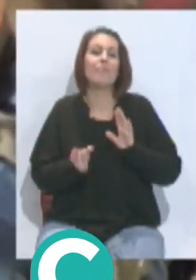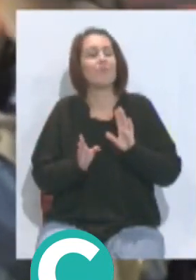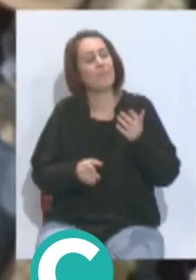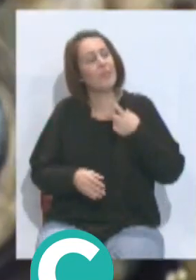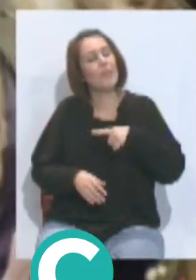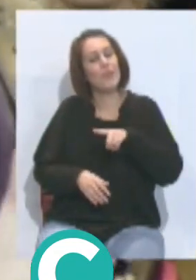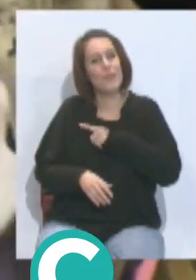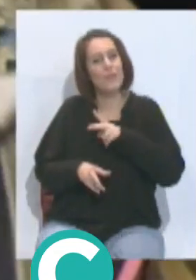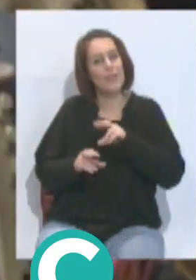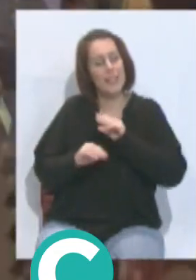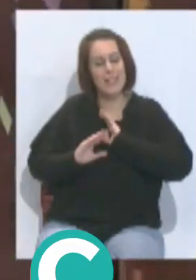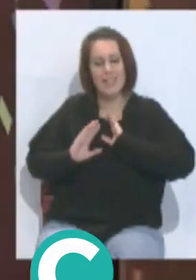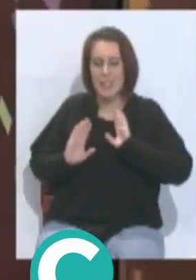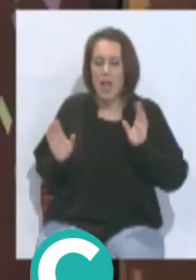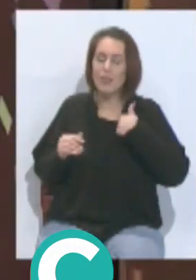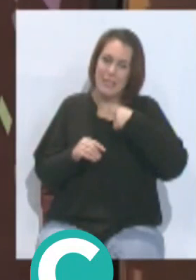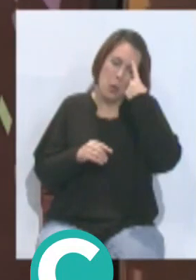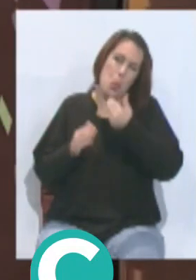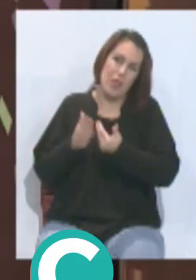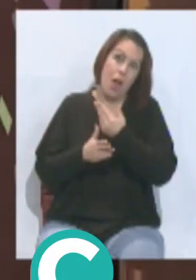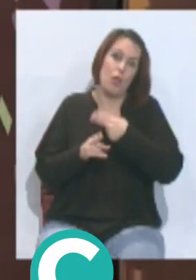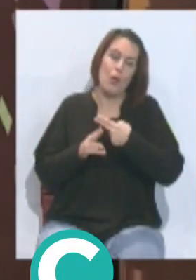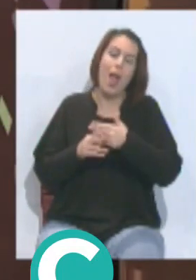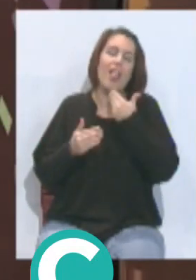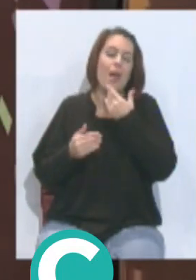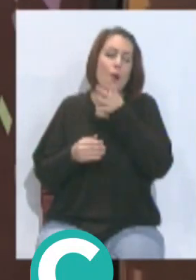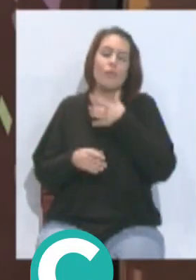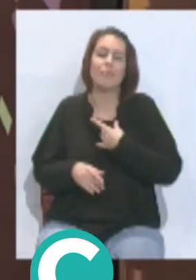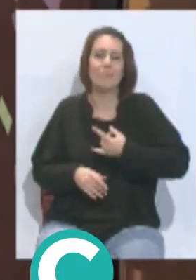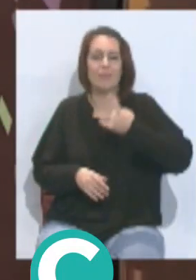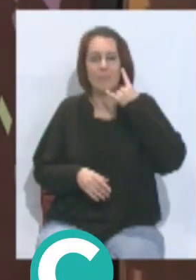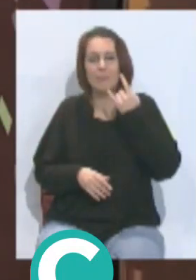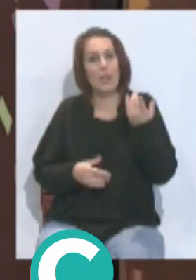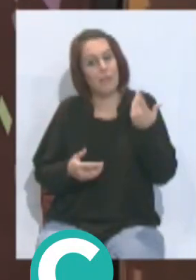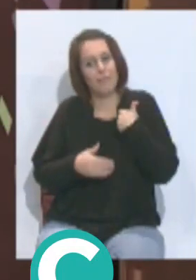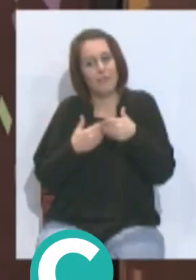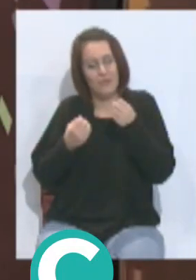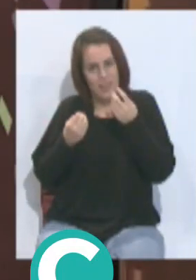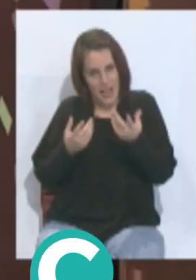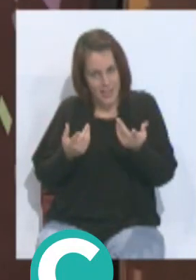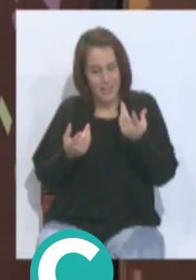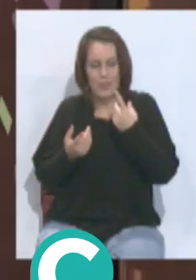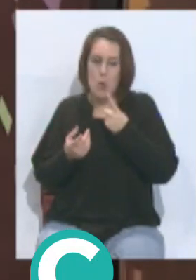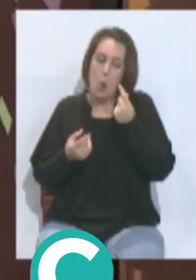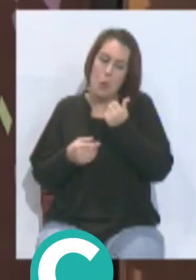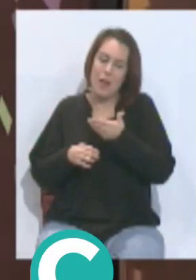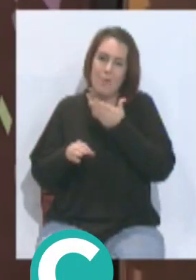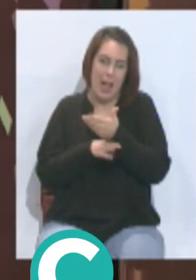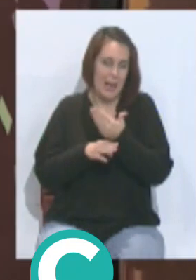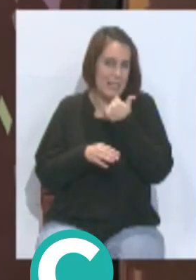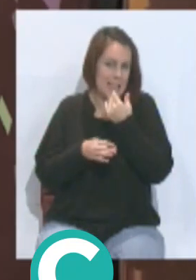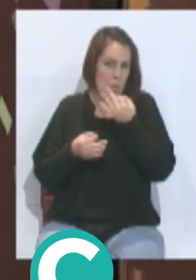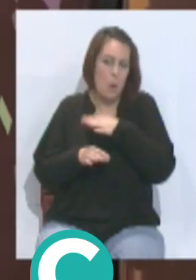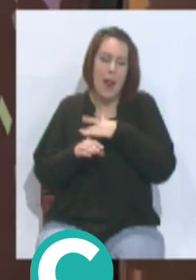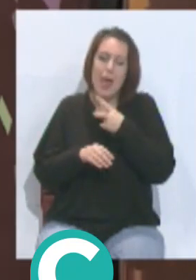Miguel, que sé que tienes un día intenso. Muchísimas gracias por atender nuestra llamada y que se dé bien. Oye, no descartamos el pasarnos algún día por allí a